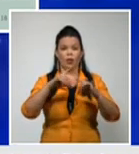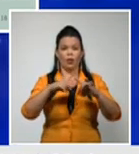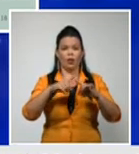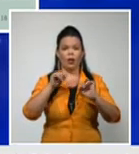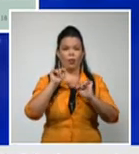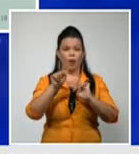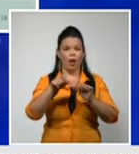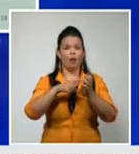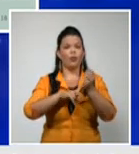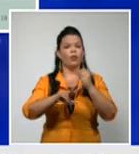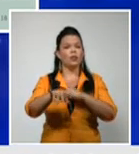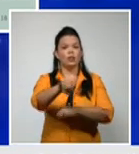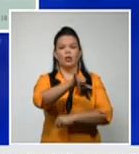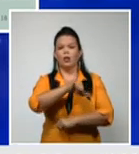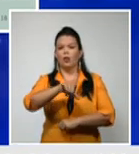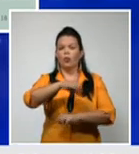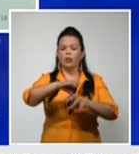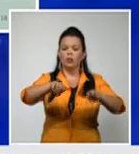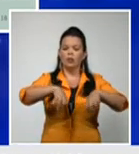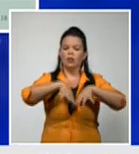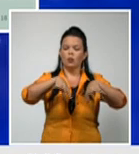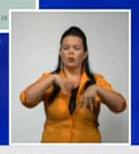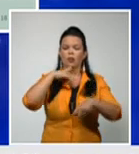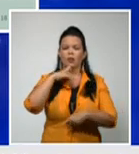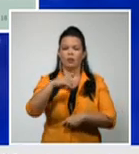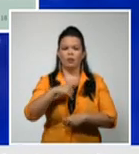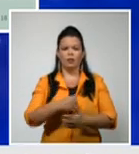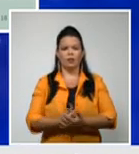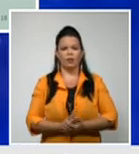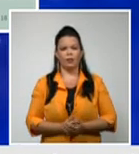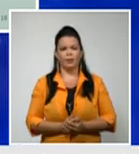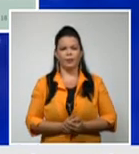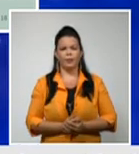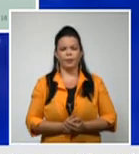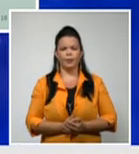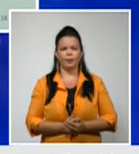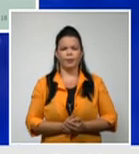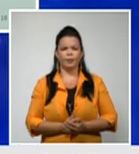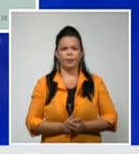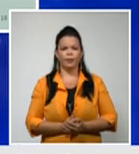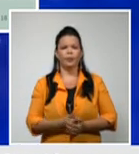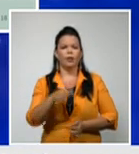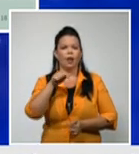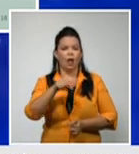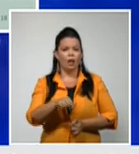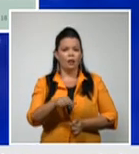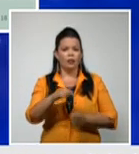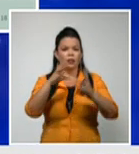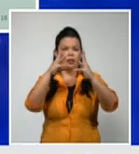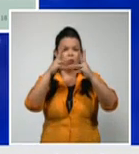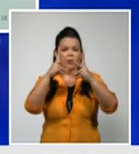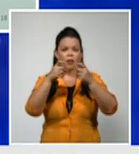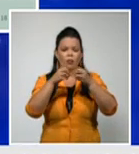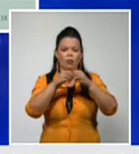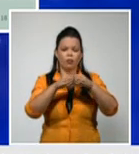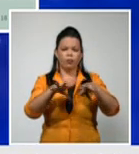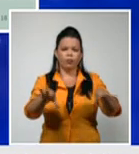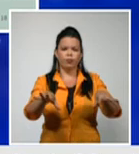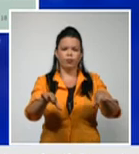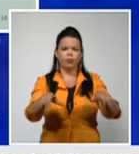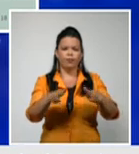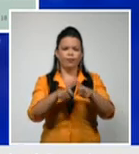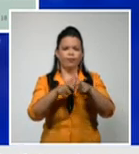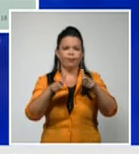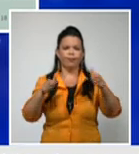mucha complejidad en la epidemiológica, con una elevada transmisión de casos en